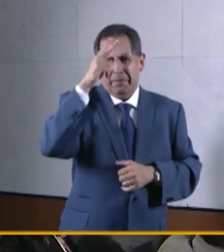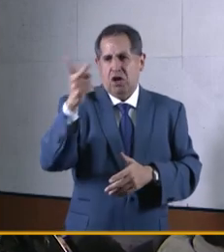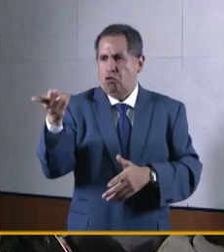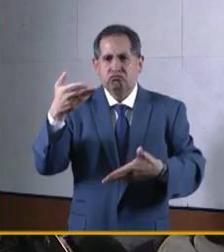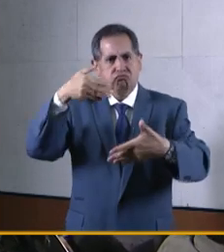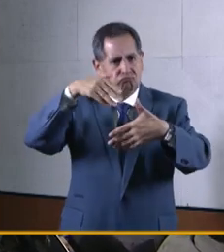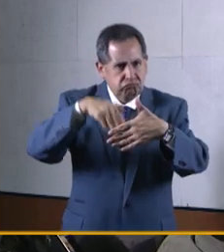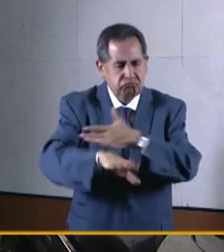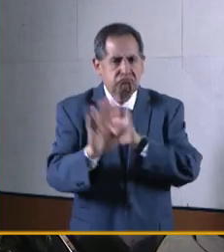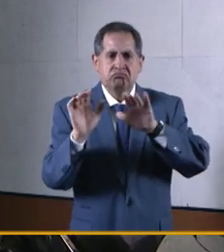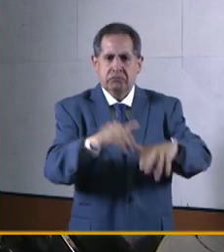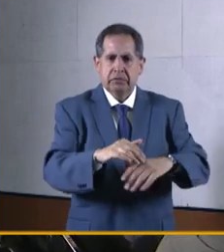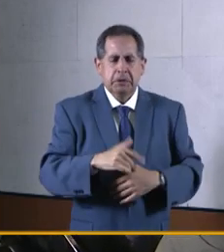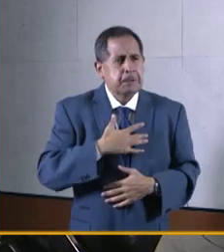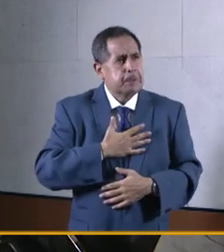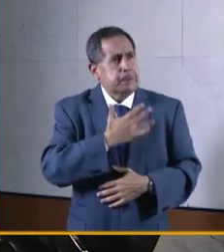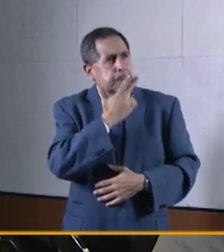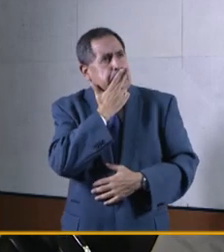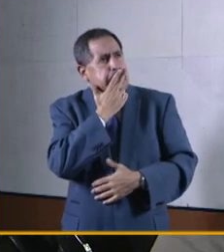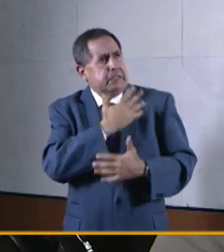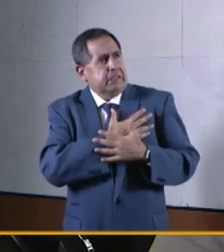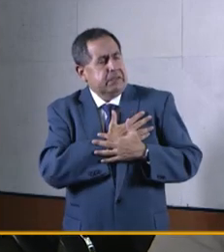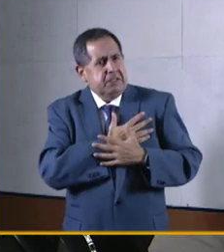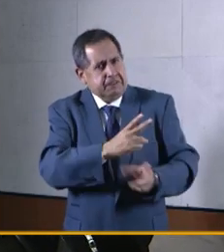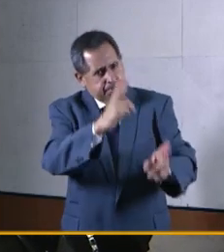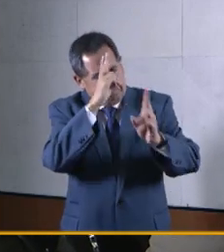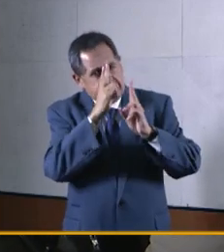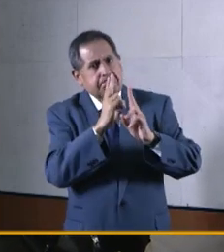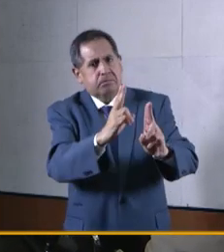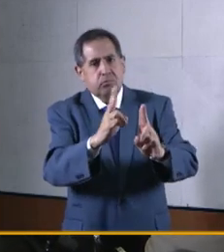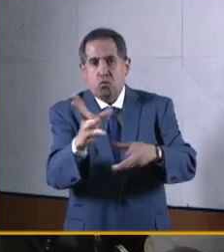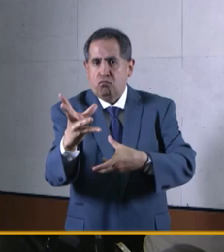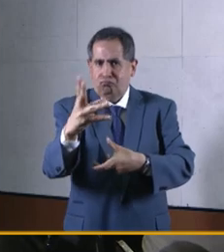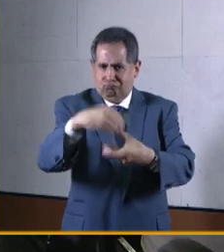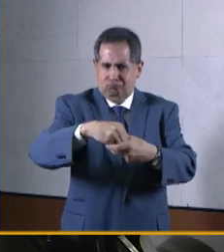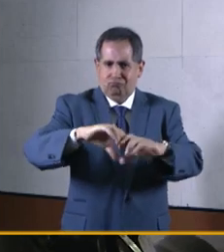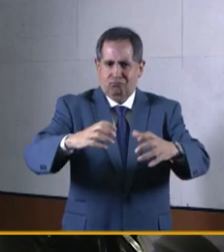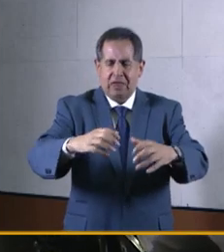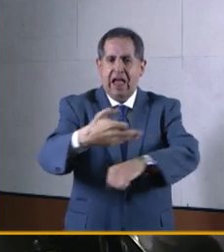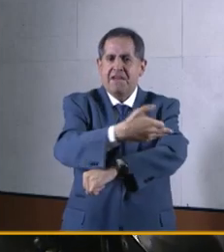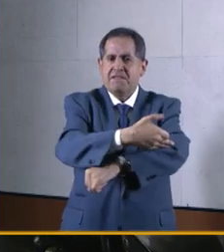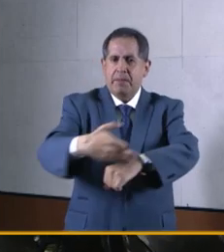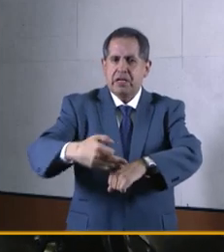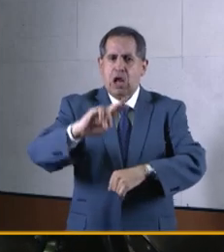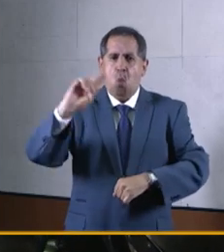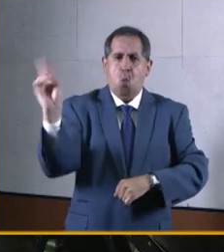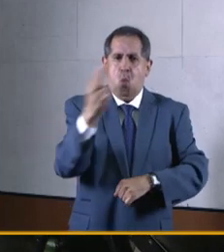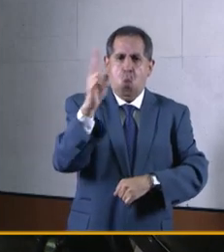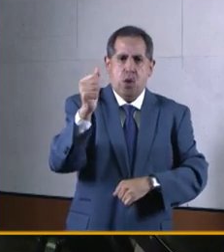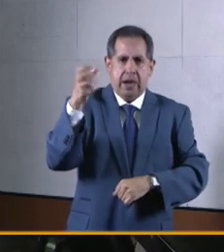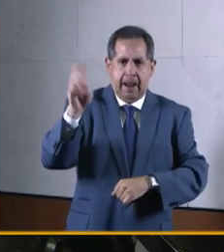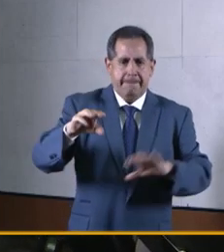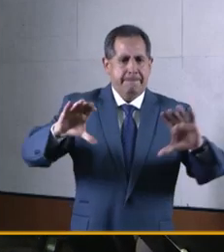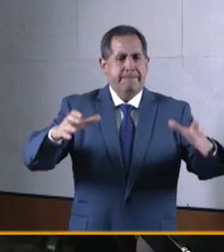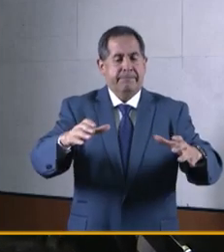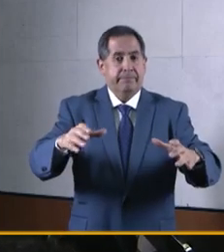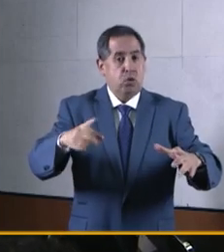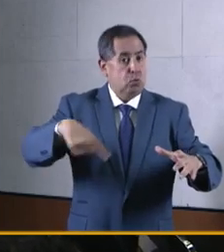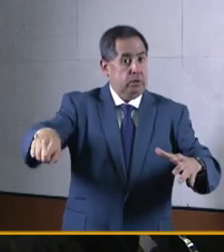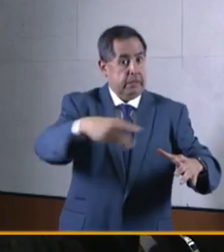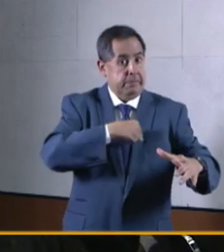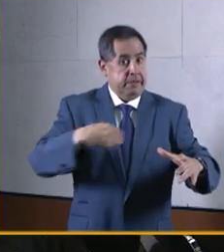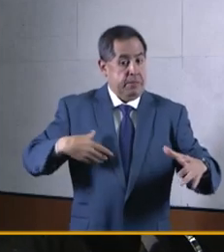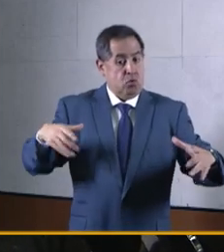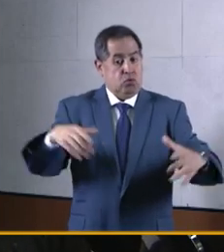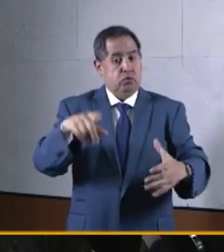amen y honren ya forman parte de la familia universitaria como integrantes de ella